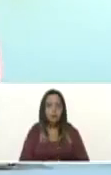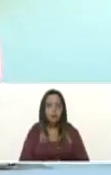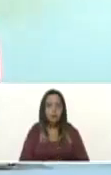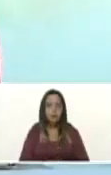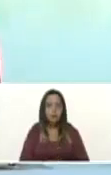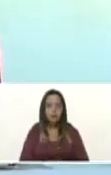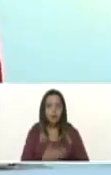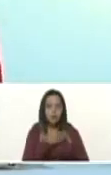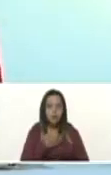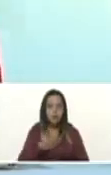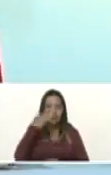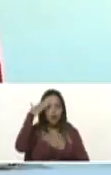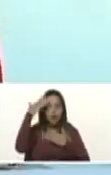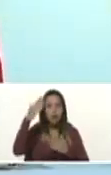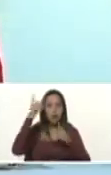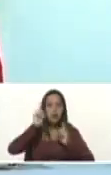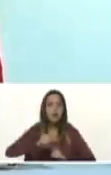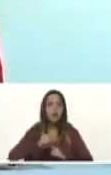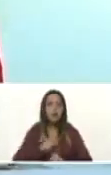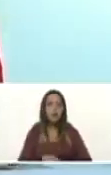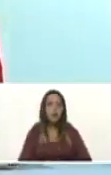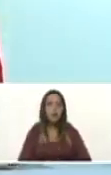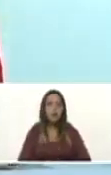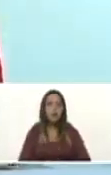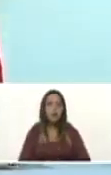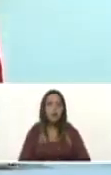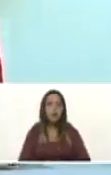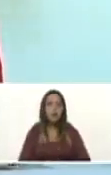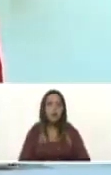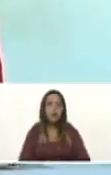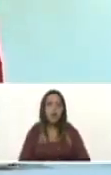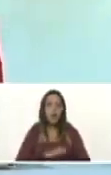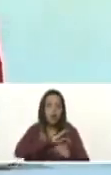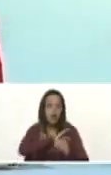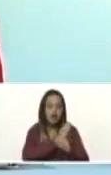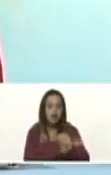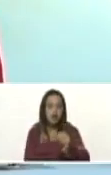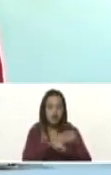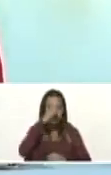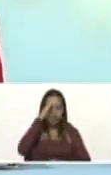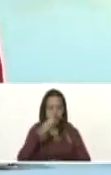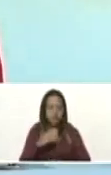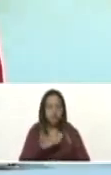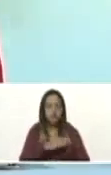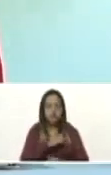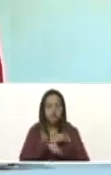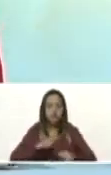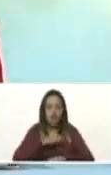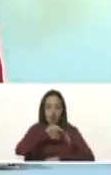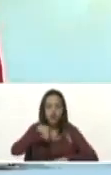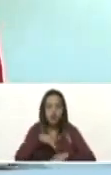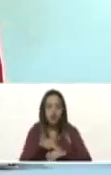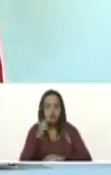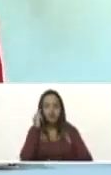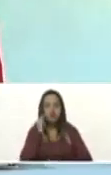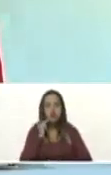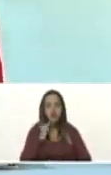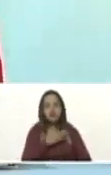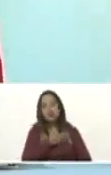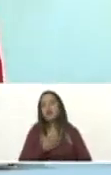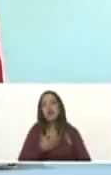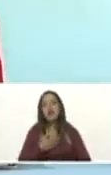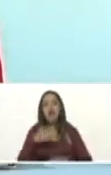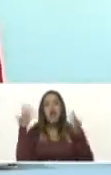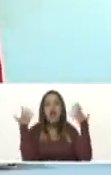Quiero saludar también a nuestra Fuerza Armada Nacional Bolivariana, pedir un